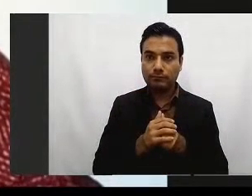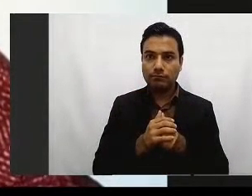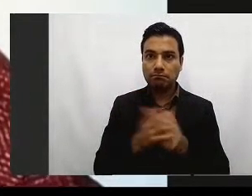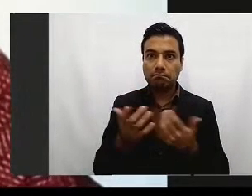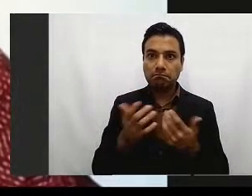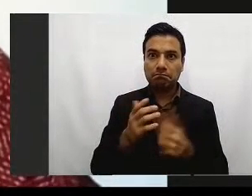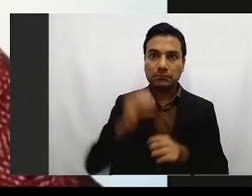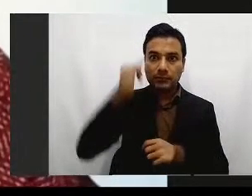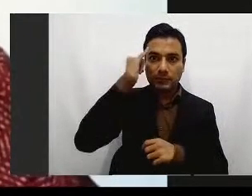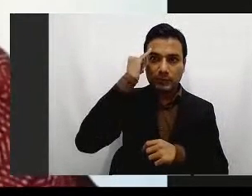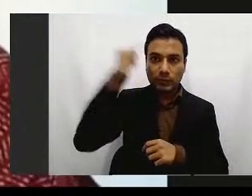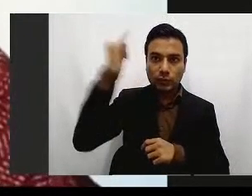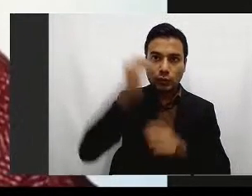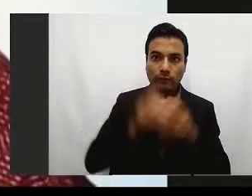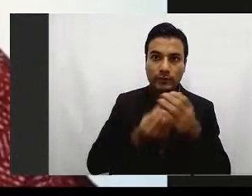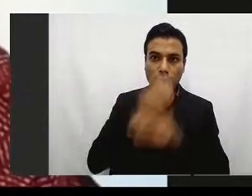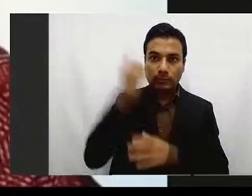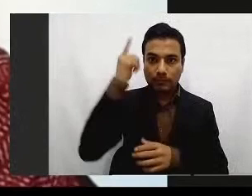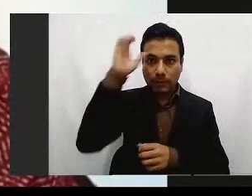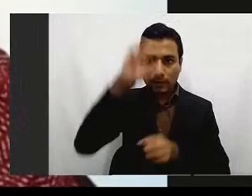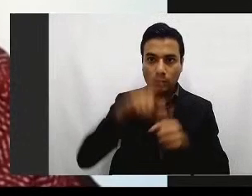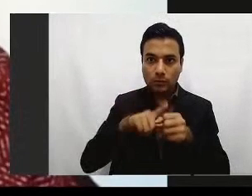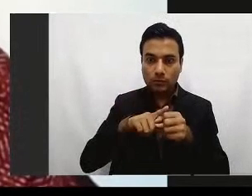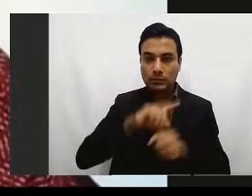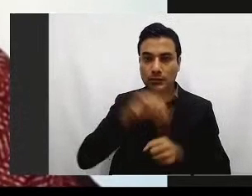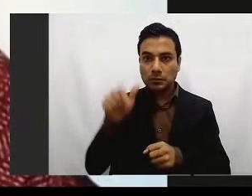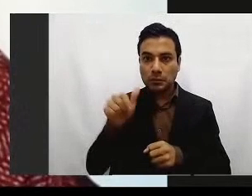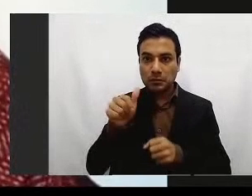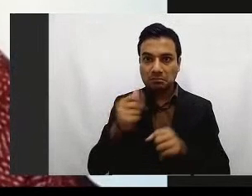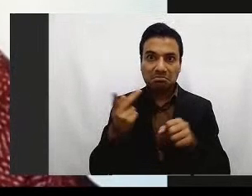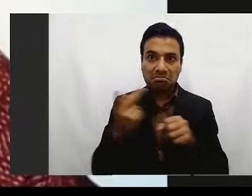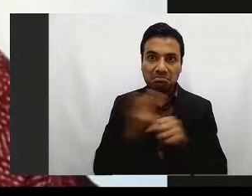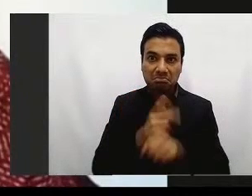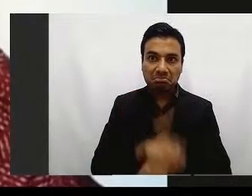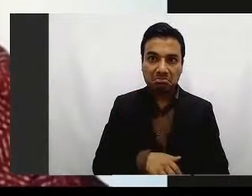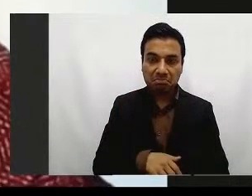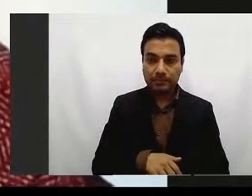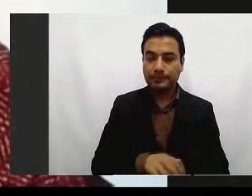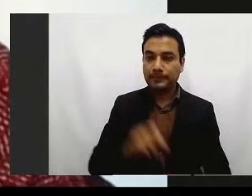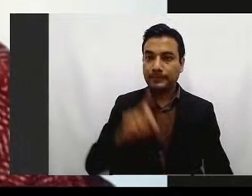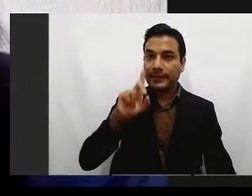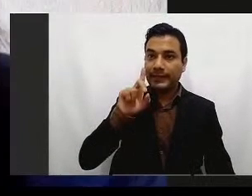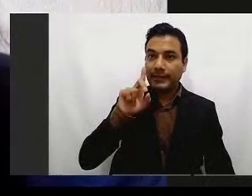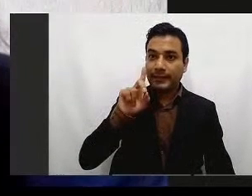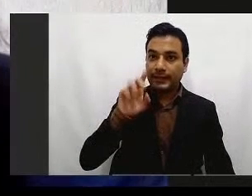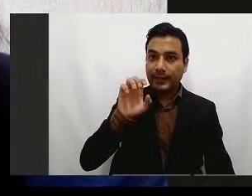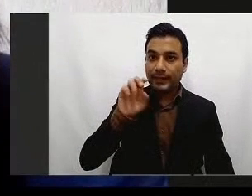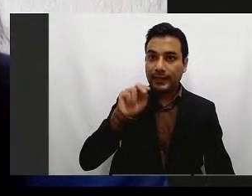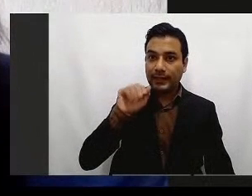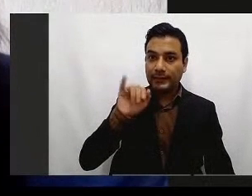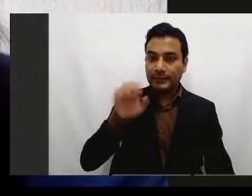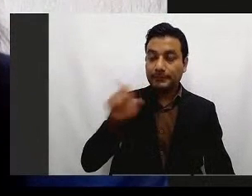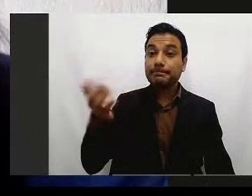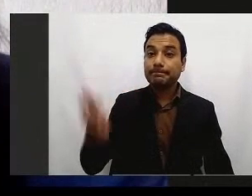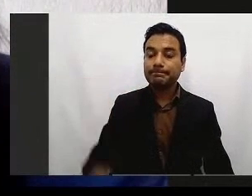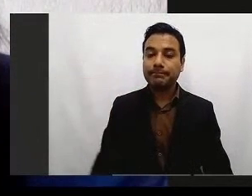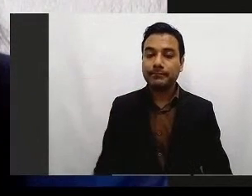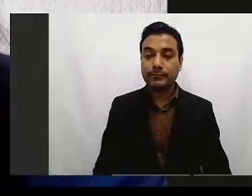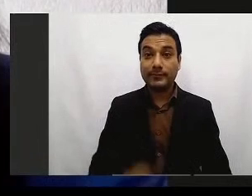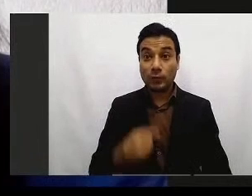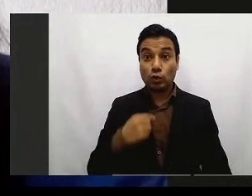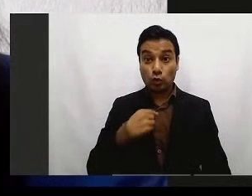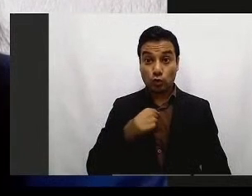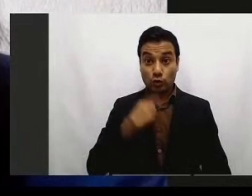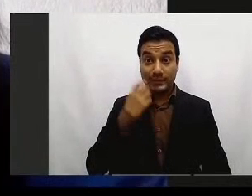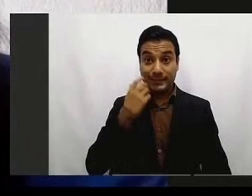para la Cultura, ¿no? ¿O qué les gustaría que siguiera? Denise, si quieres, comenzamos contigo. A mí me gustaría que siguiera la parte